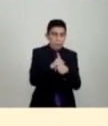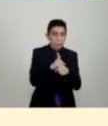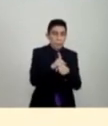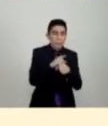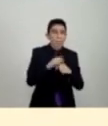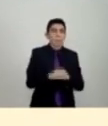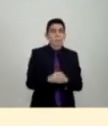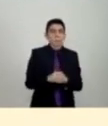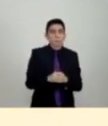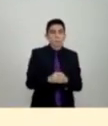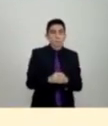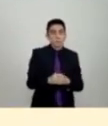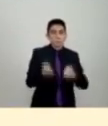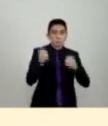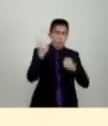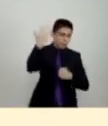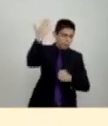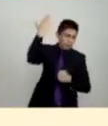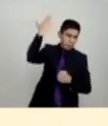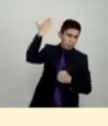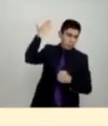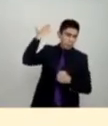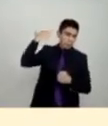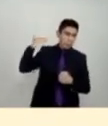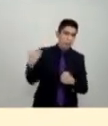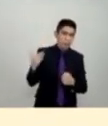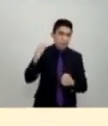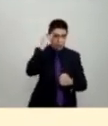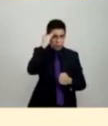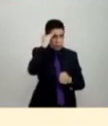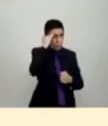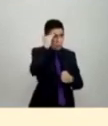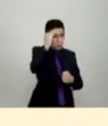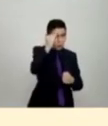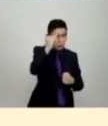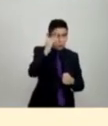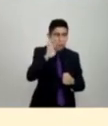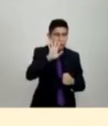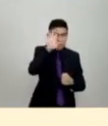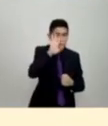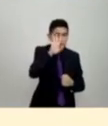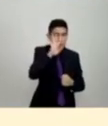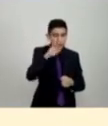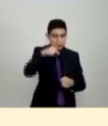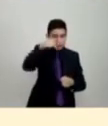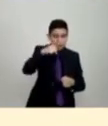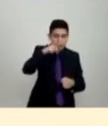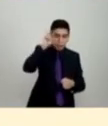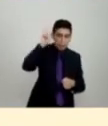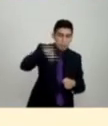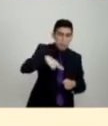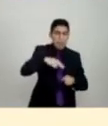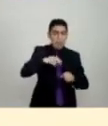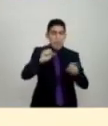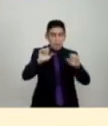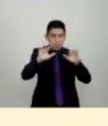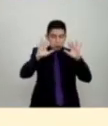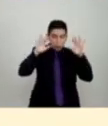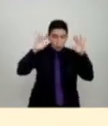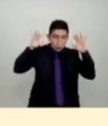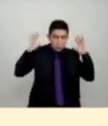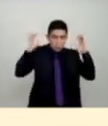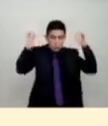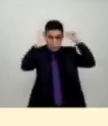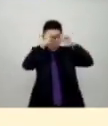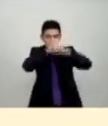fueron durante mucho tiempo arrojadores de niebla sobre la realidad. O sea, no solo decían no, sino además decían,